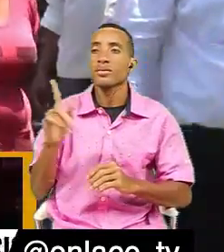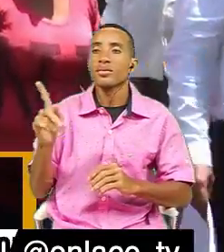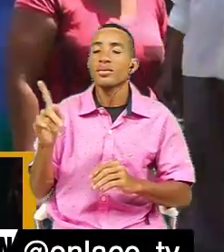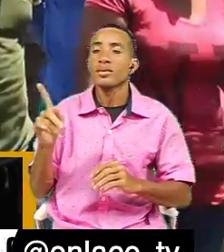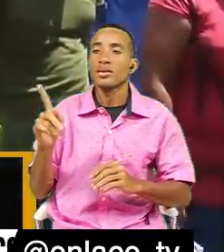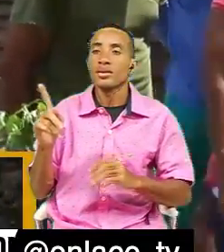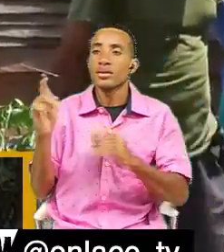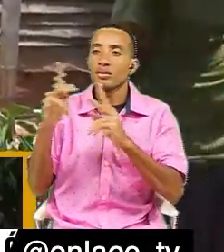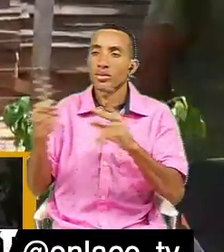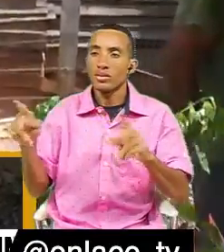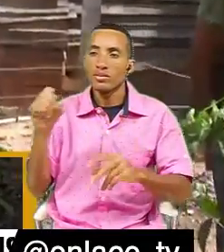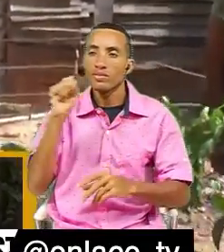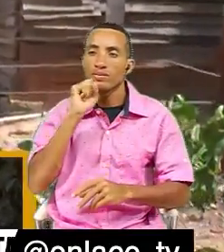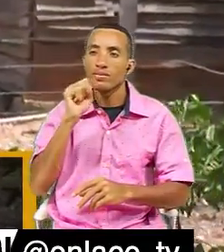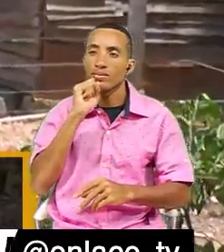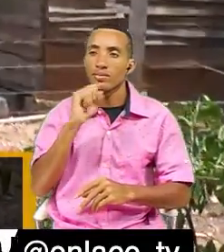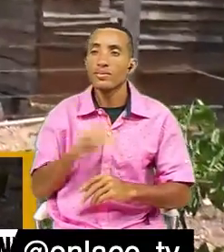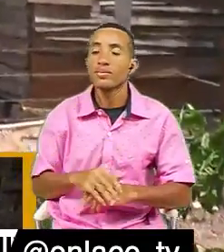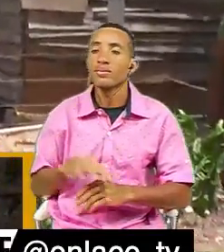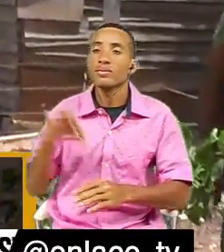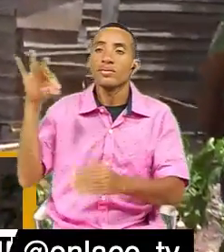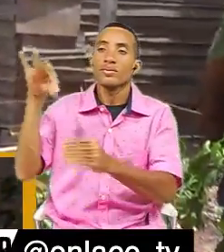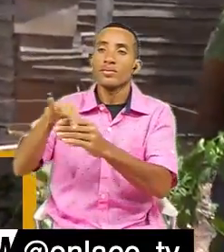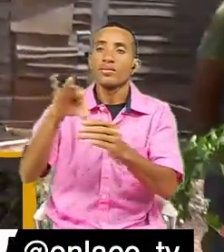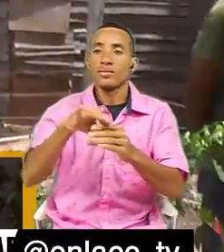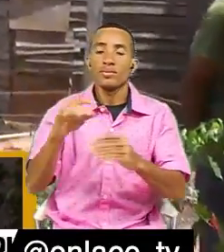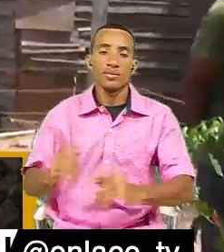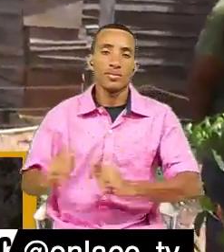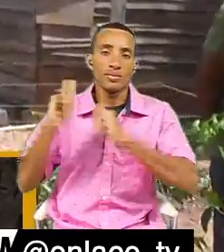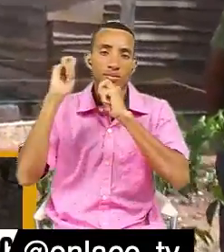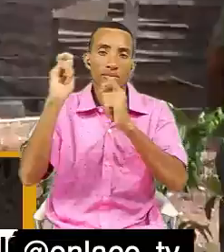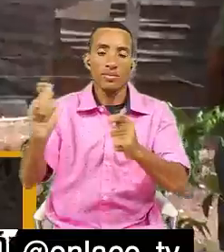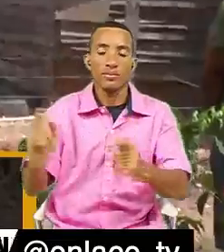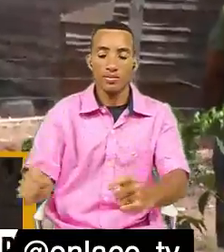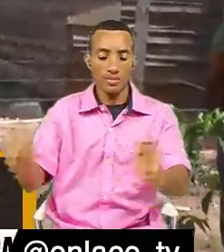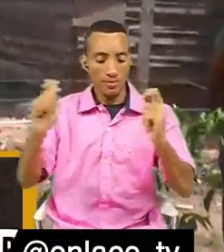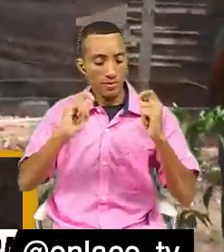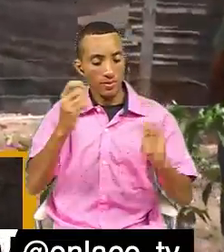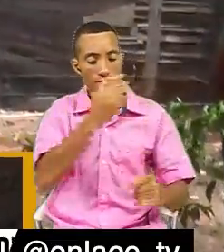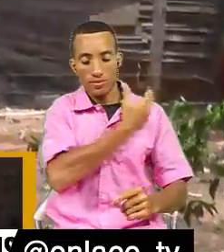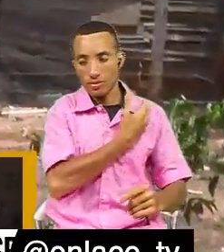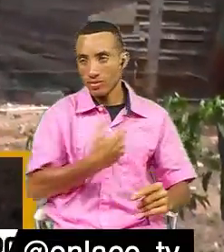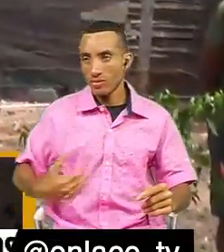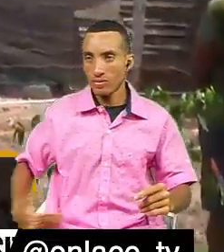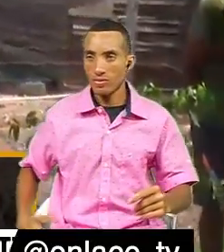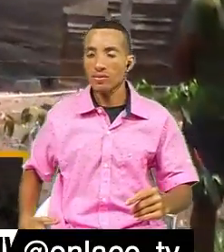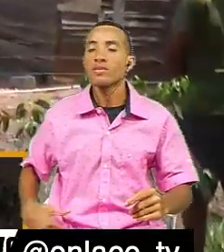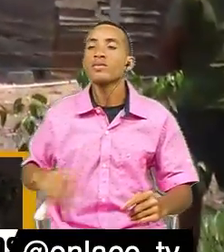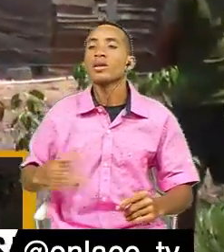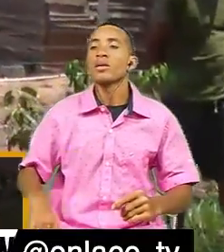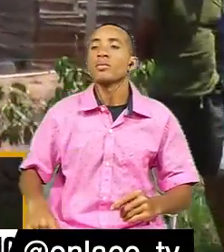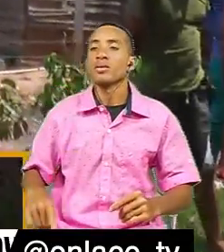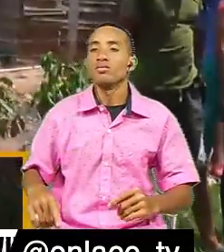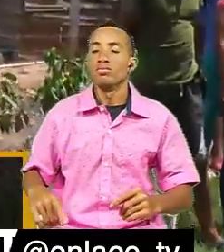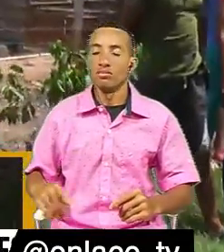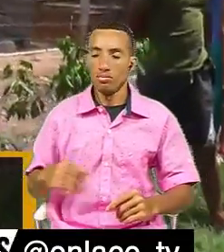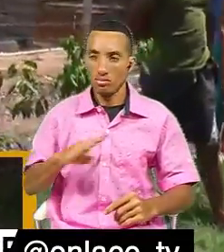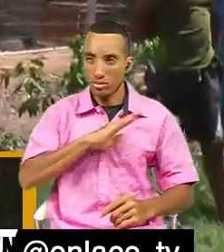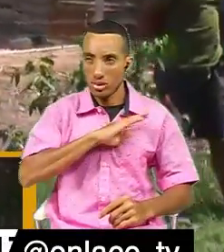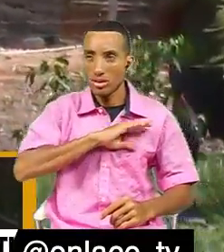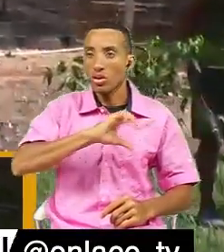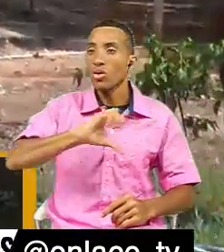alcalde, porque el pueblo lo eligió. ¿Cómo van a venir otras personas de otras partes a venir a mandar aquí en Barranca Bermeja?